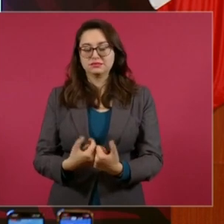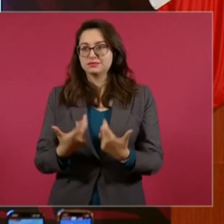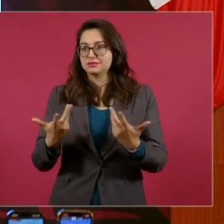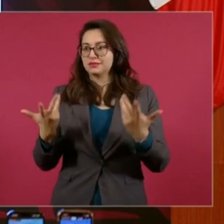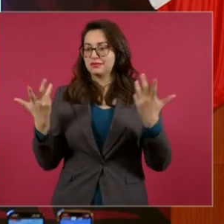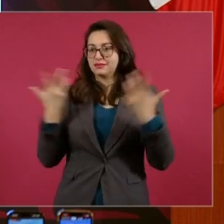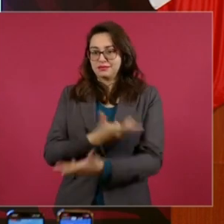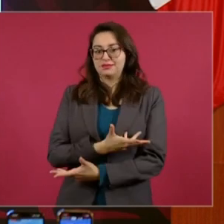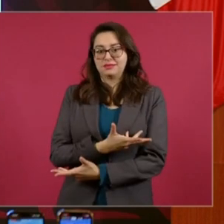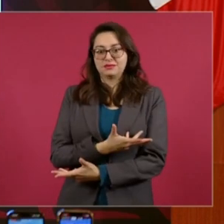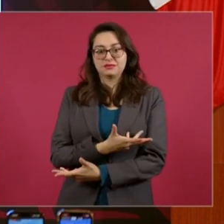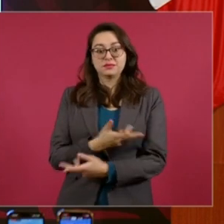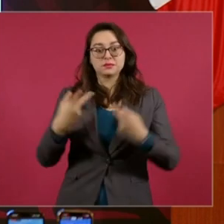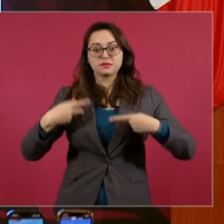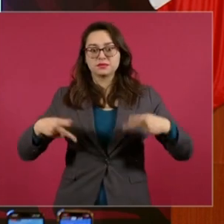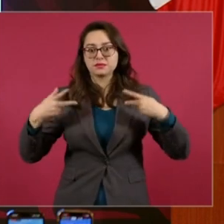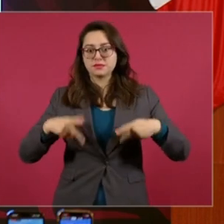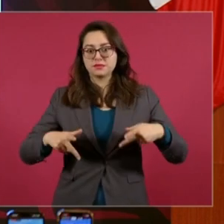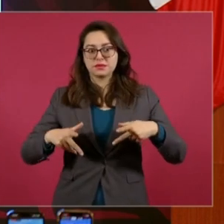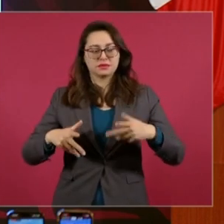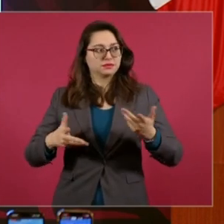pues todos fueron atrapados.